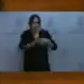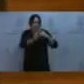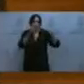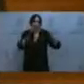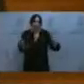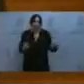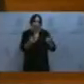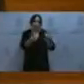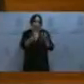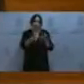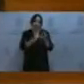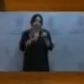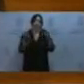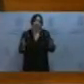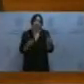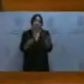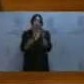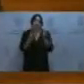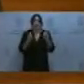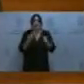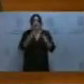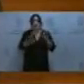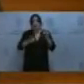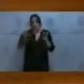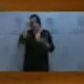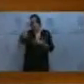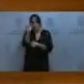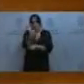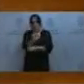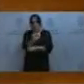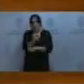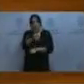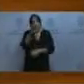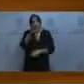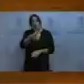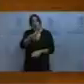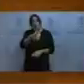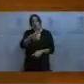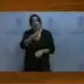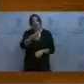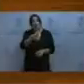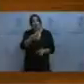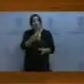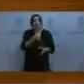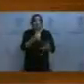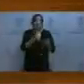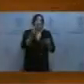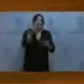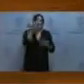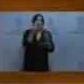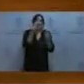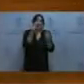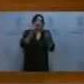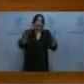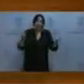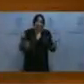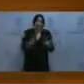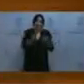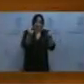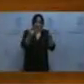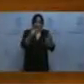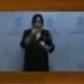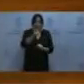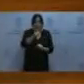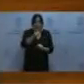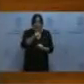mejorar la calidad de vida de los enfermos de Parkinson, porque permítame que le diga que creemos que estas actuaciones no